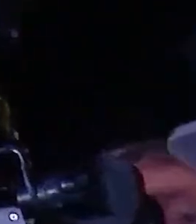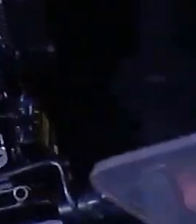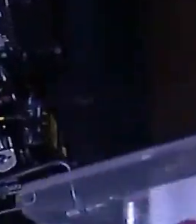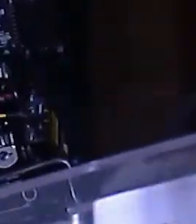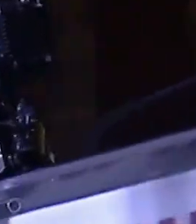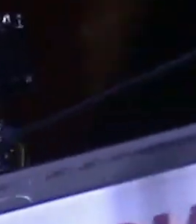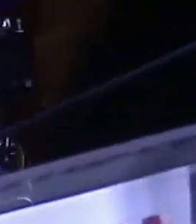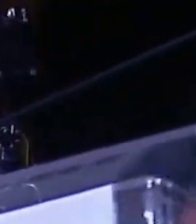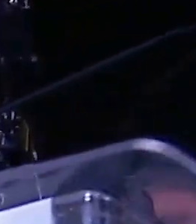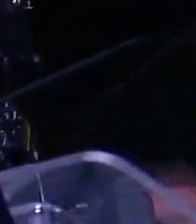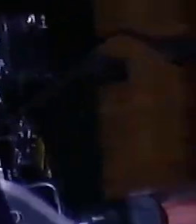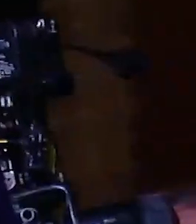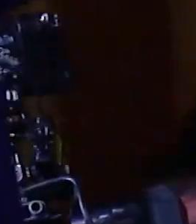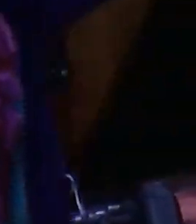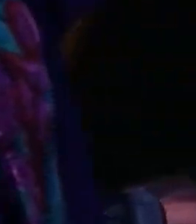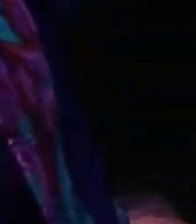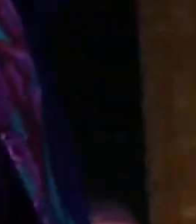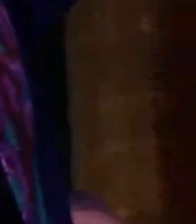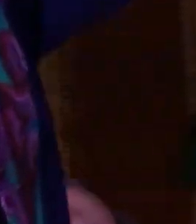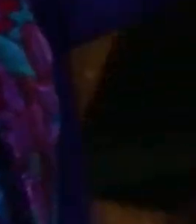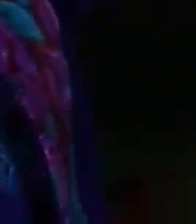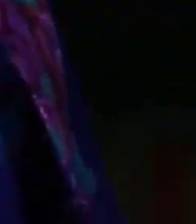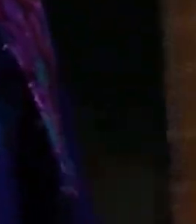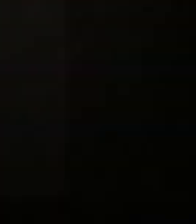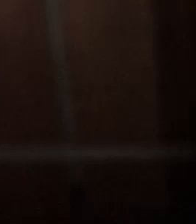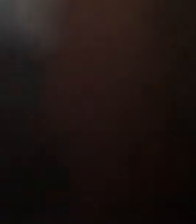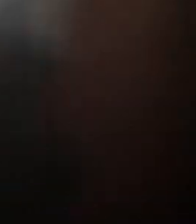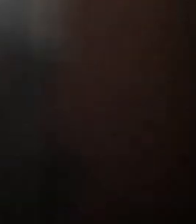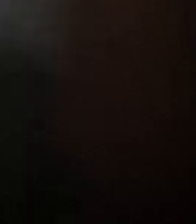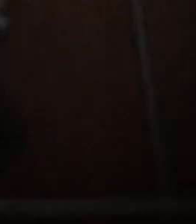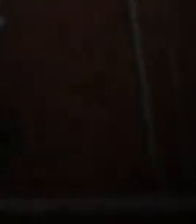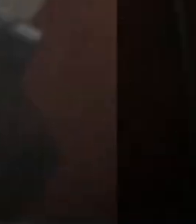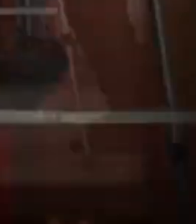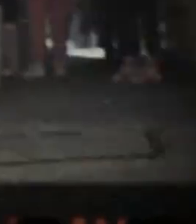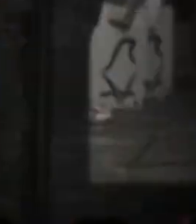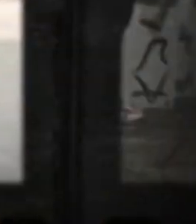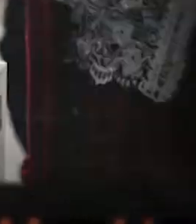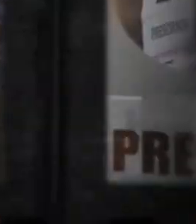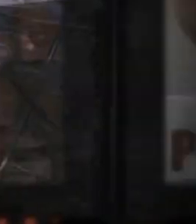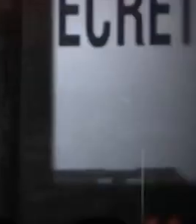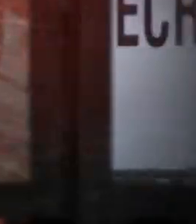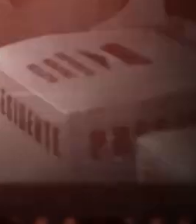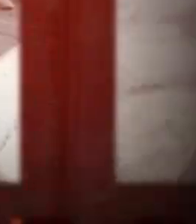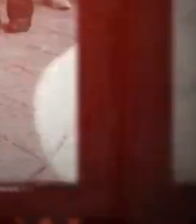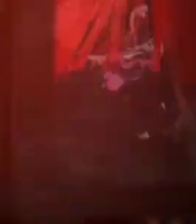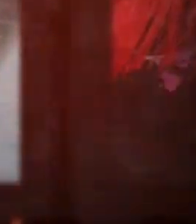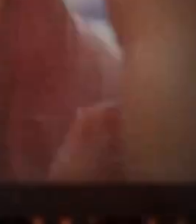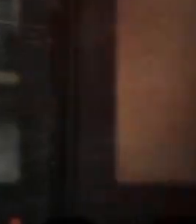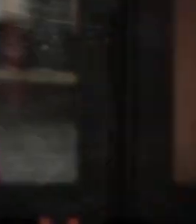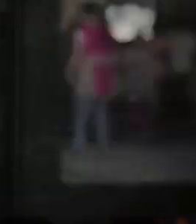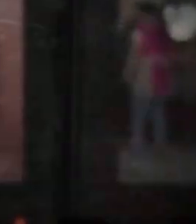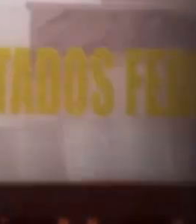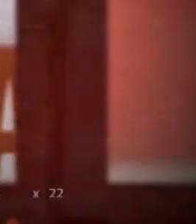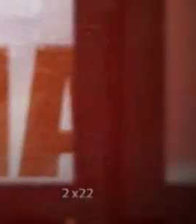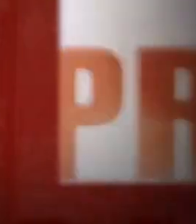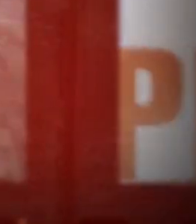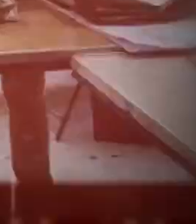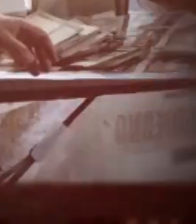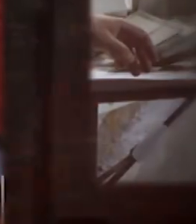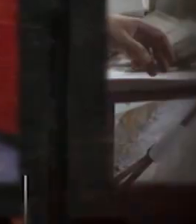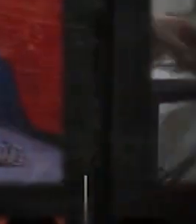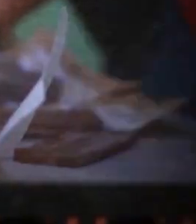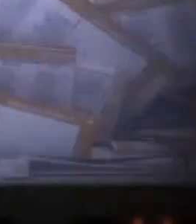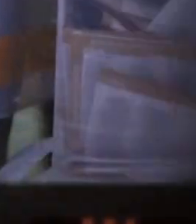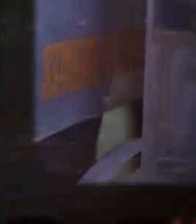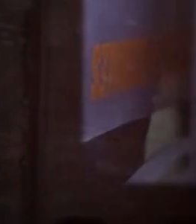México, también rompió récord en votos a favor con casi 36 millones, que representan el 60% de los